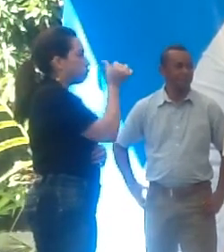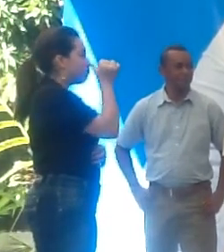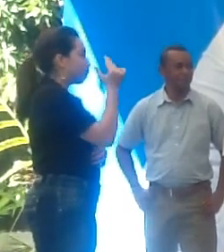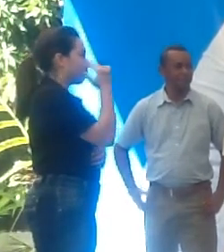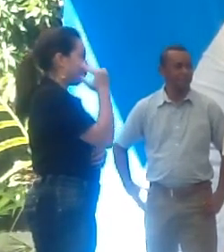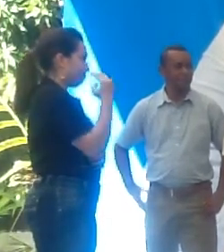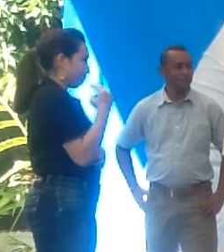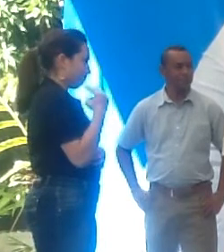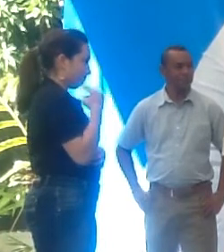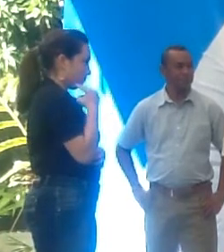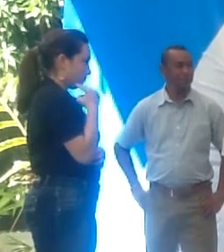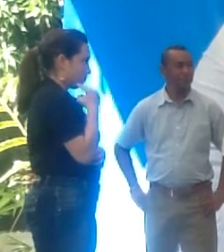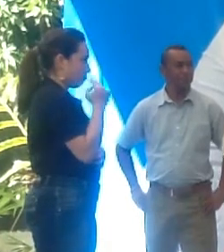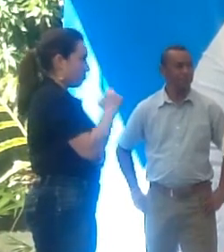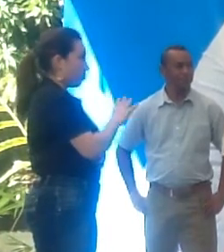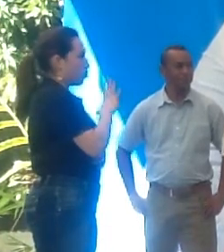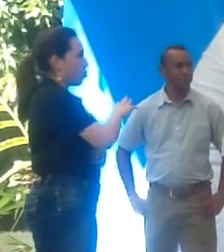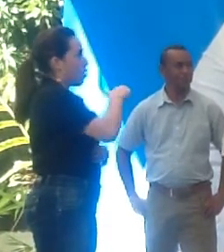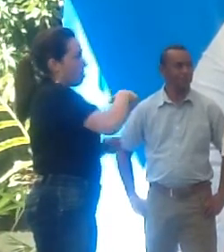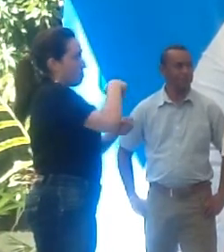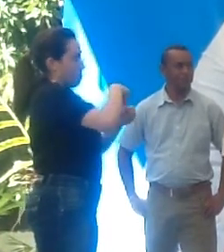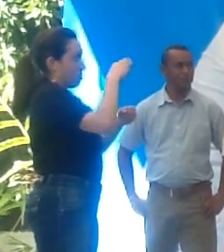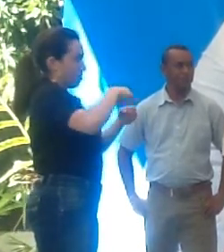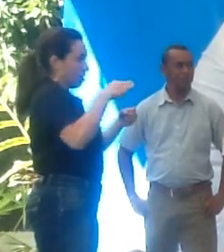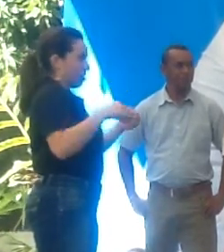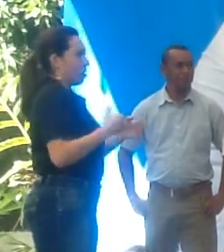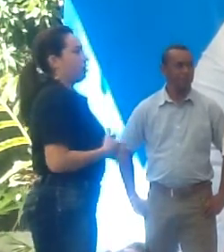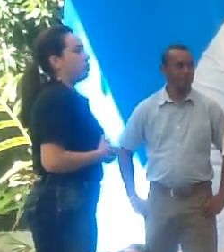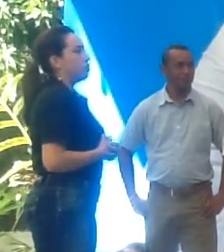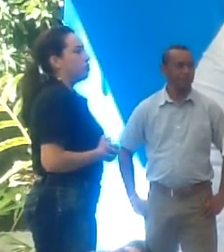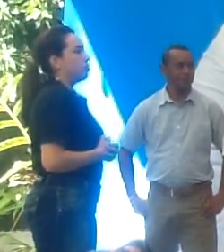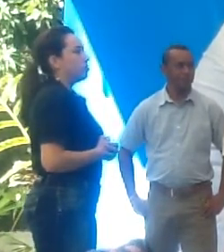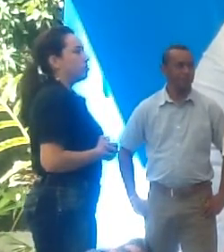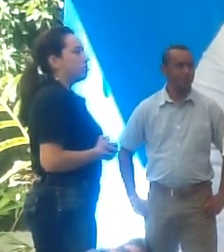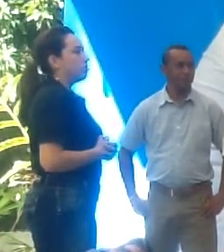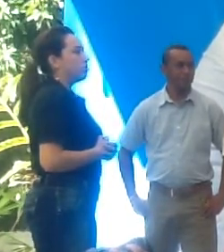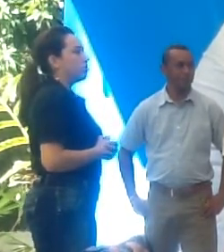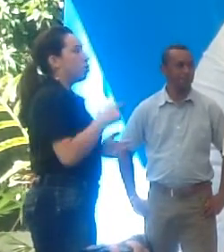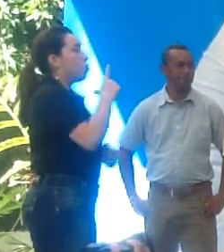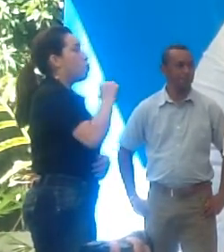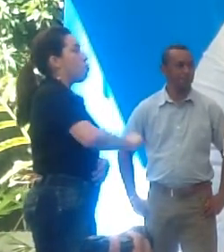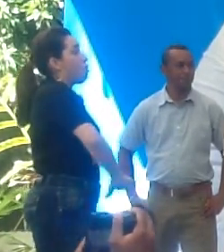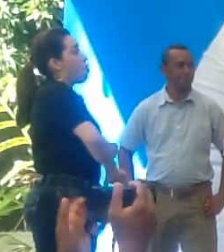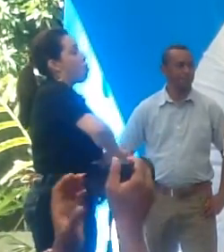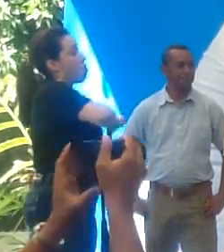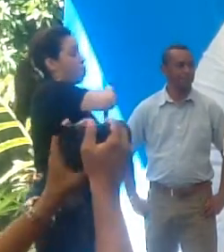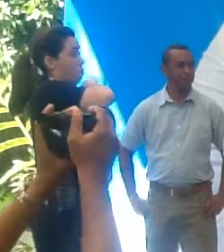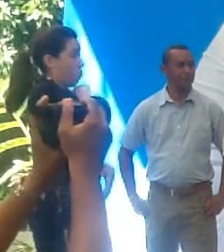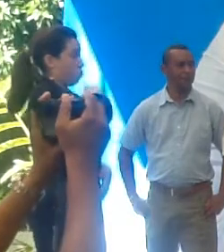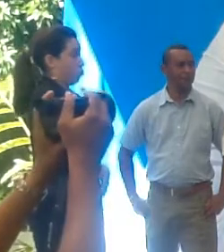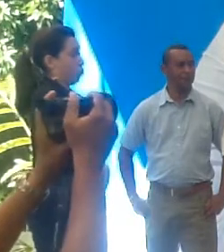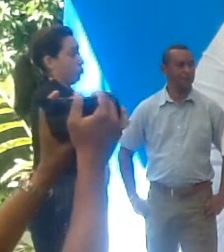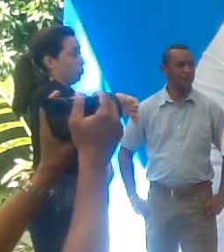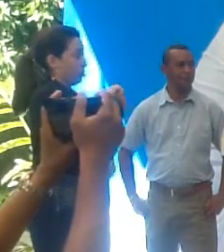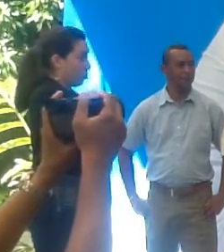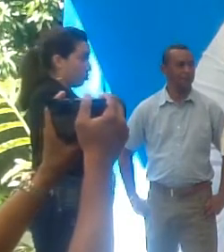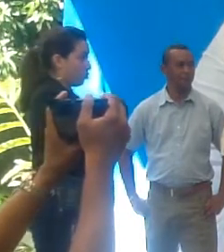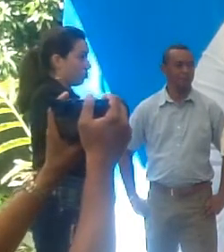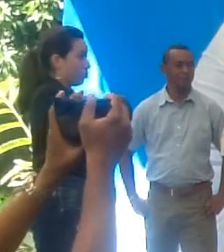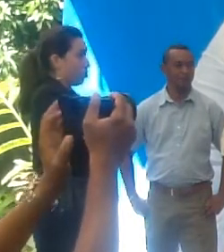afrodescendientes del departamento del Magdalena, y un orgullo de nosotros